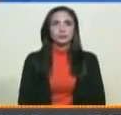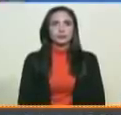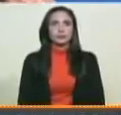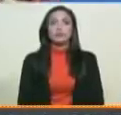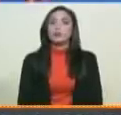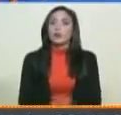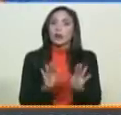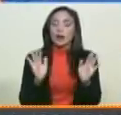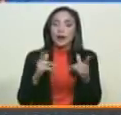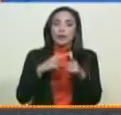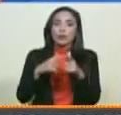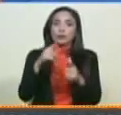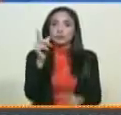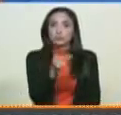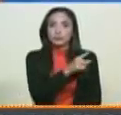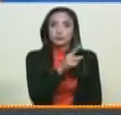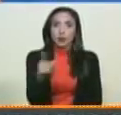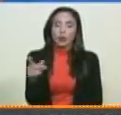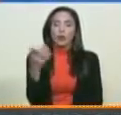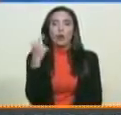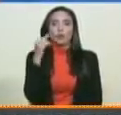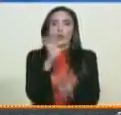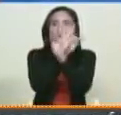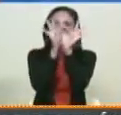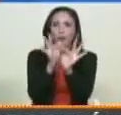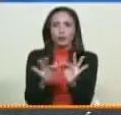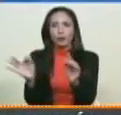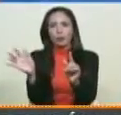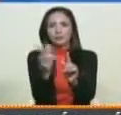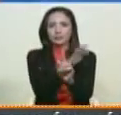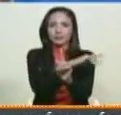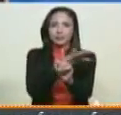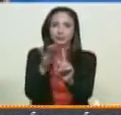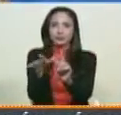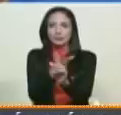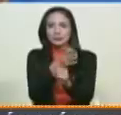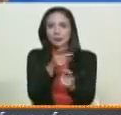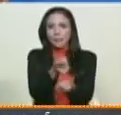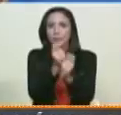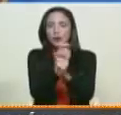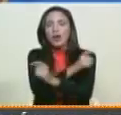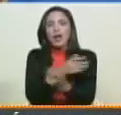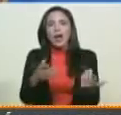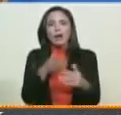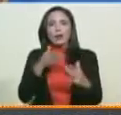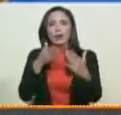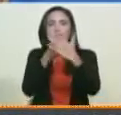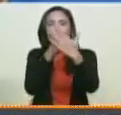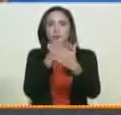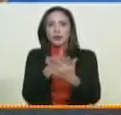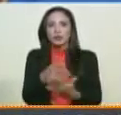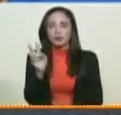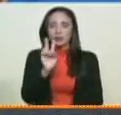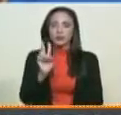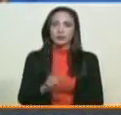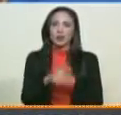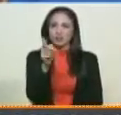¿Hay entonces o no una maquinaria mediática en curso contra